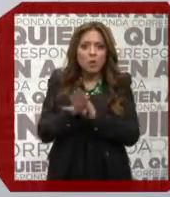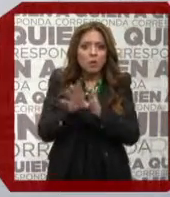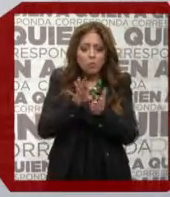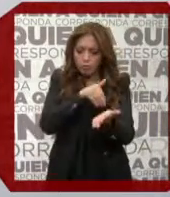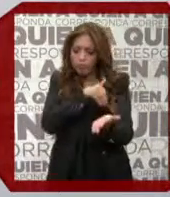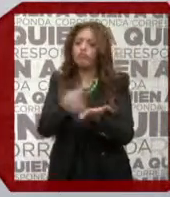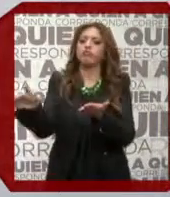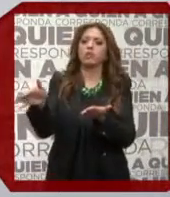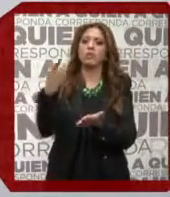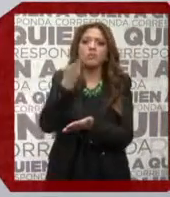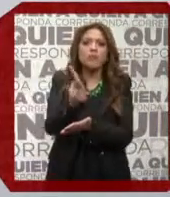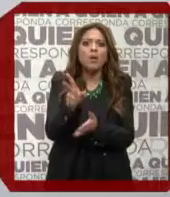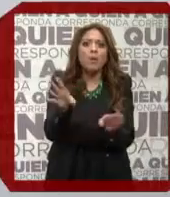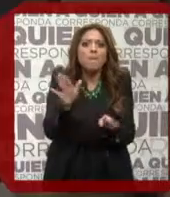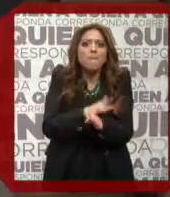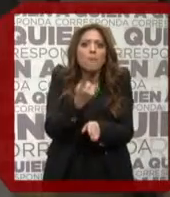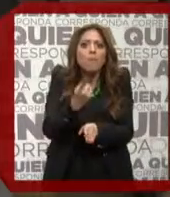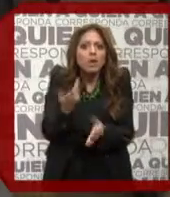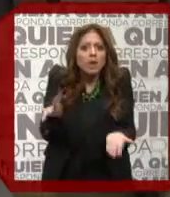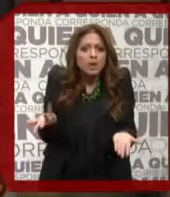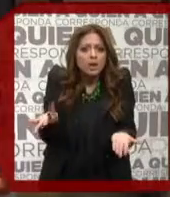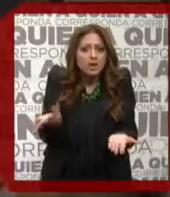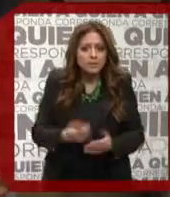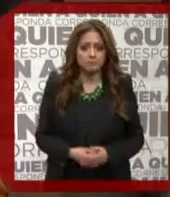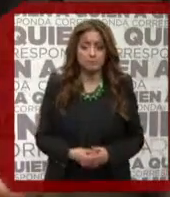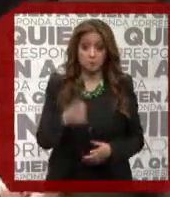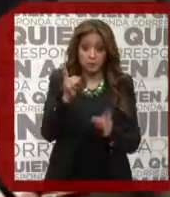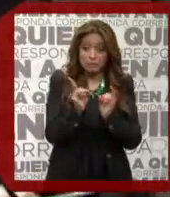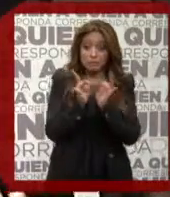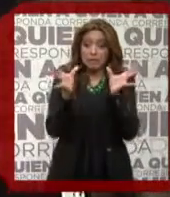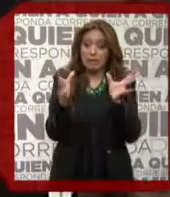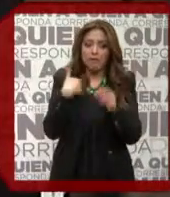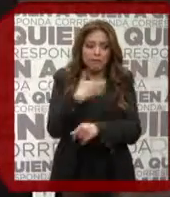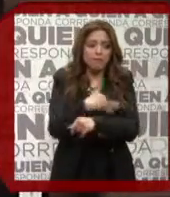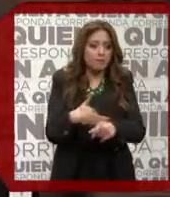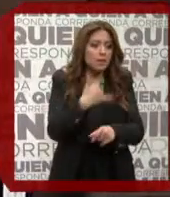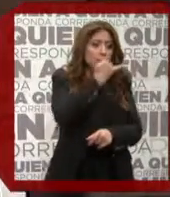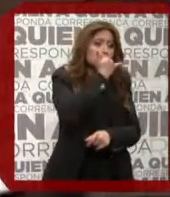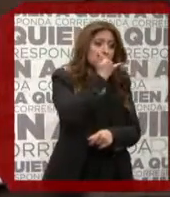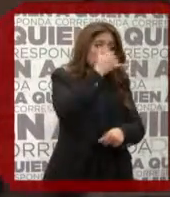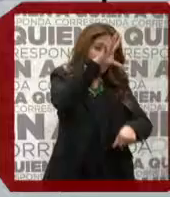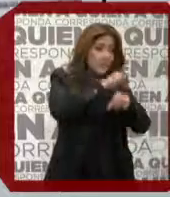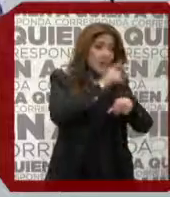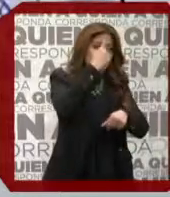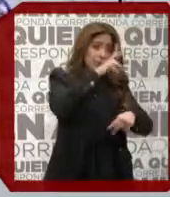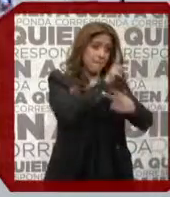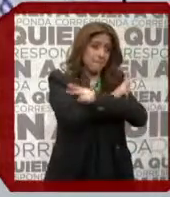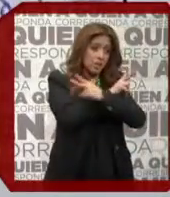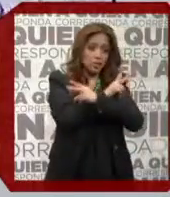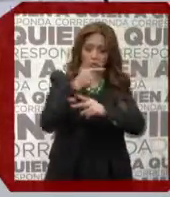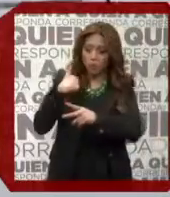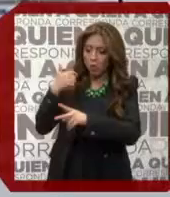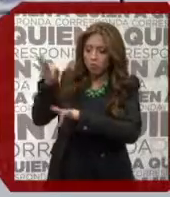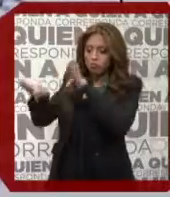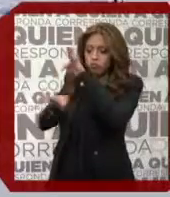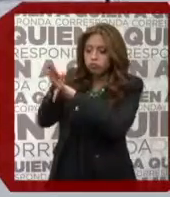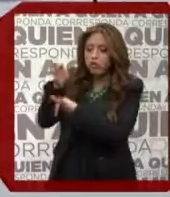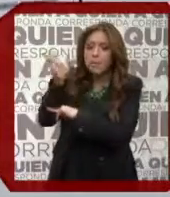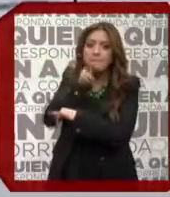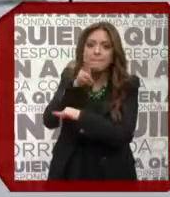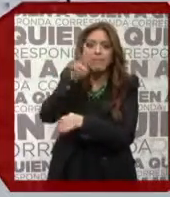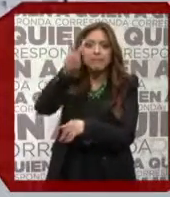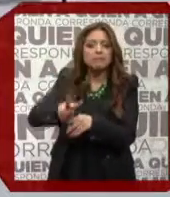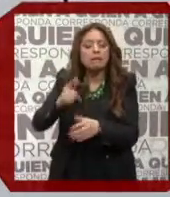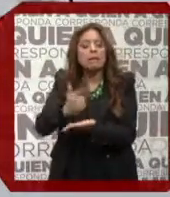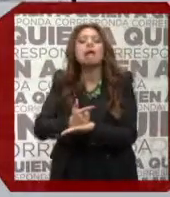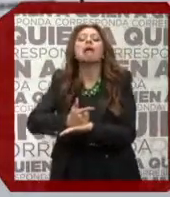despedida injustificadamente. Fue una emergencia familiar la que la movió a pedir vacaciones para cuidar de su padre, que se encontraba muy